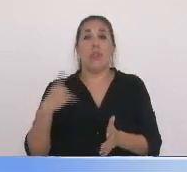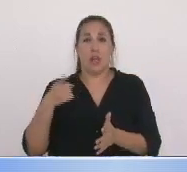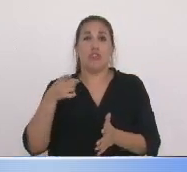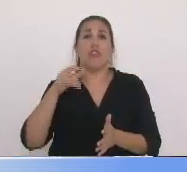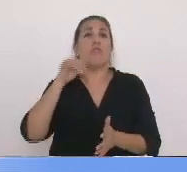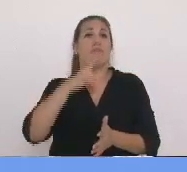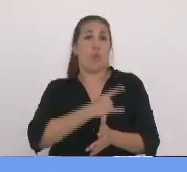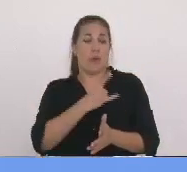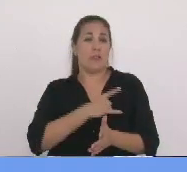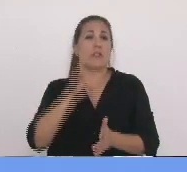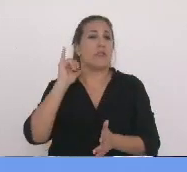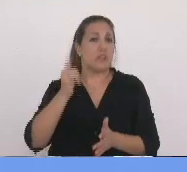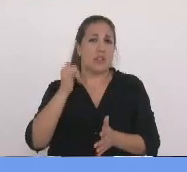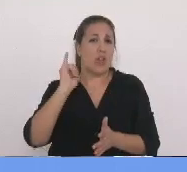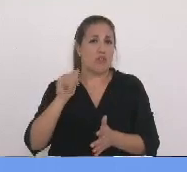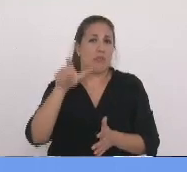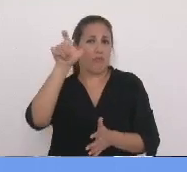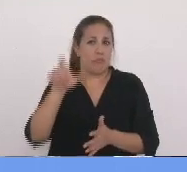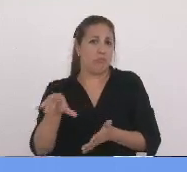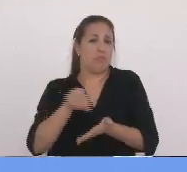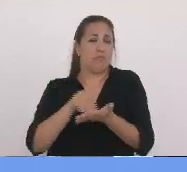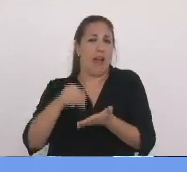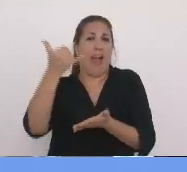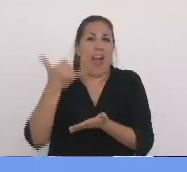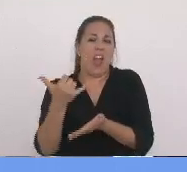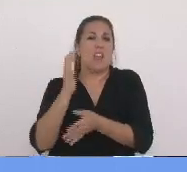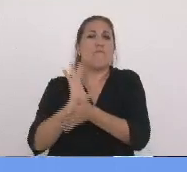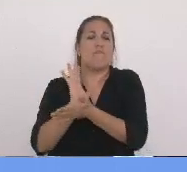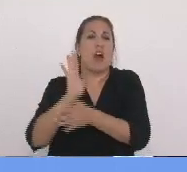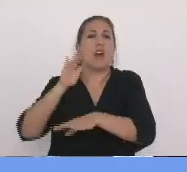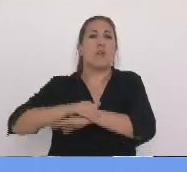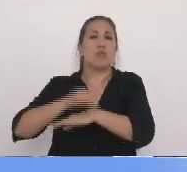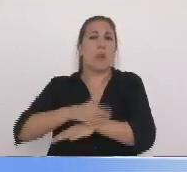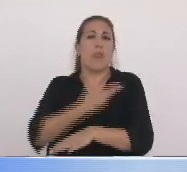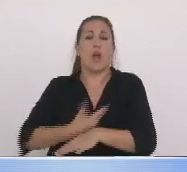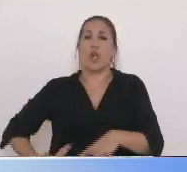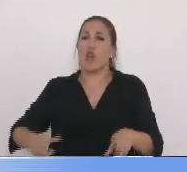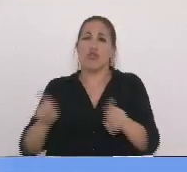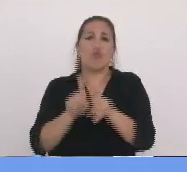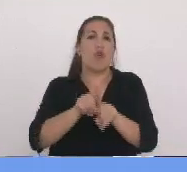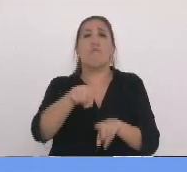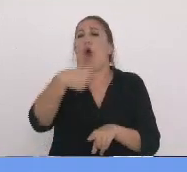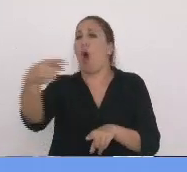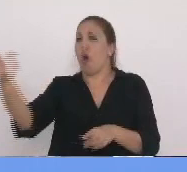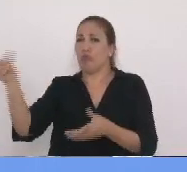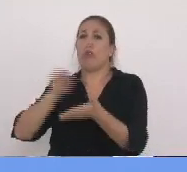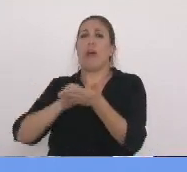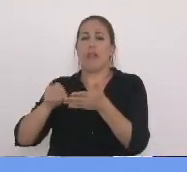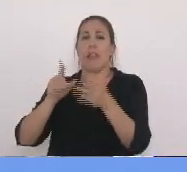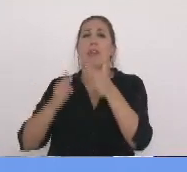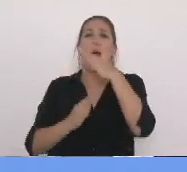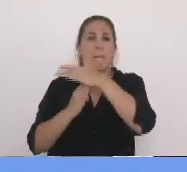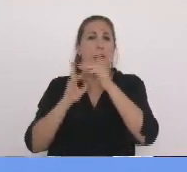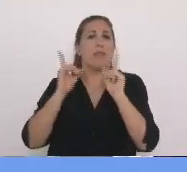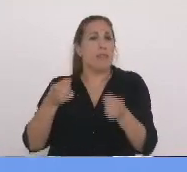funcionarios con responsabilidades de gobierno como lo son tantos otros funcionarios que también tienen